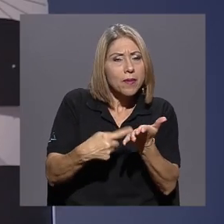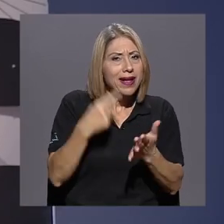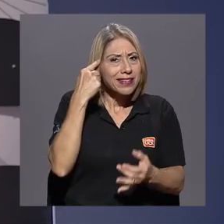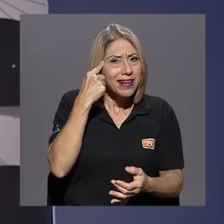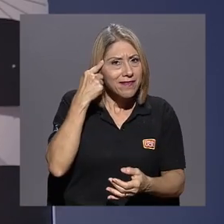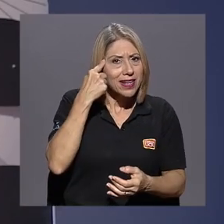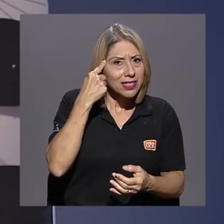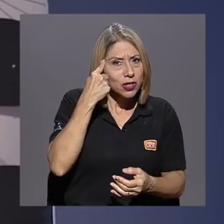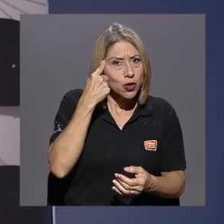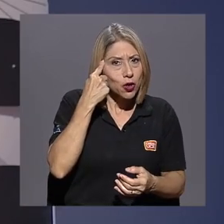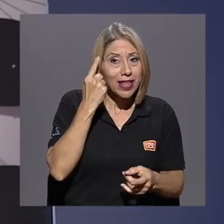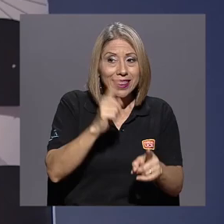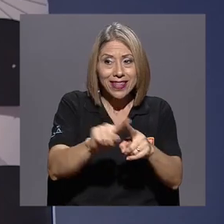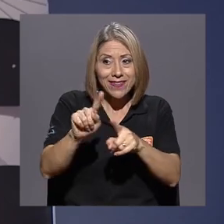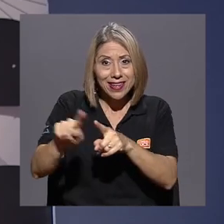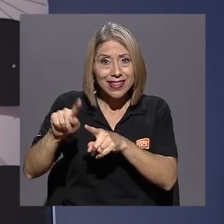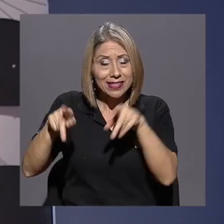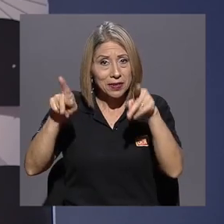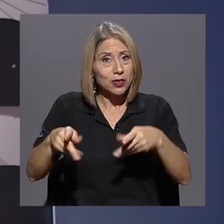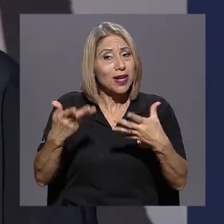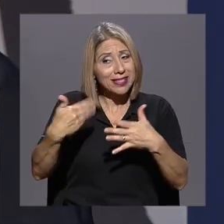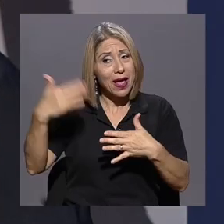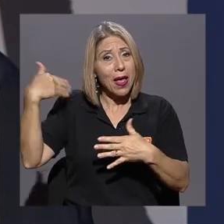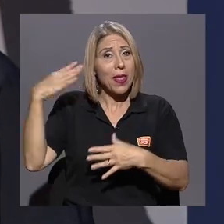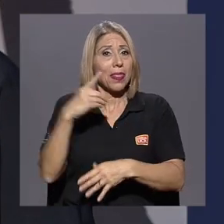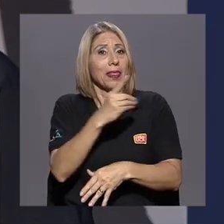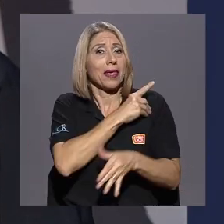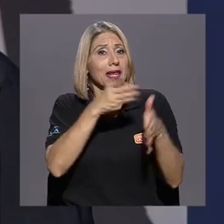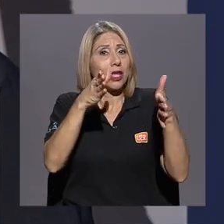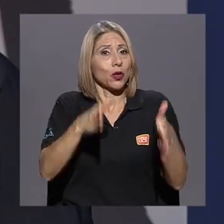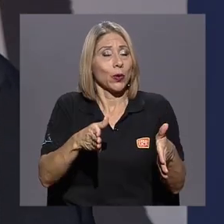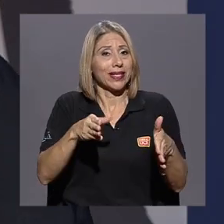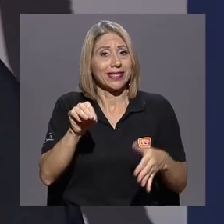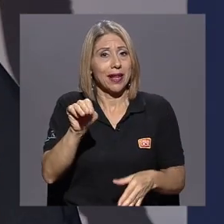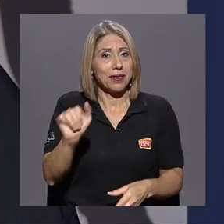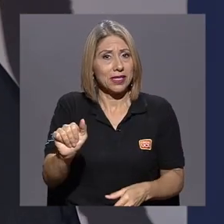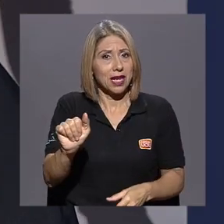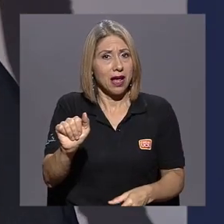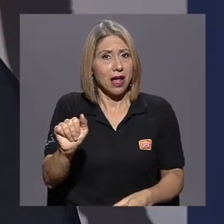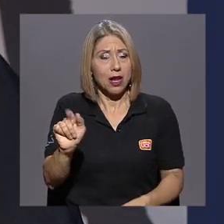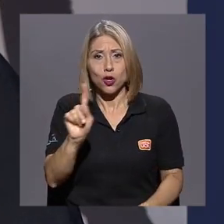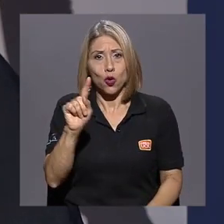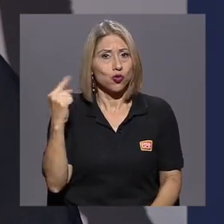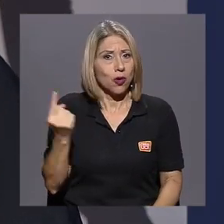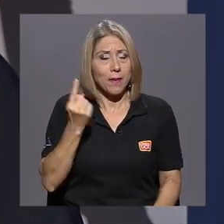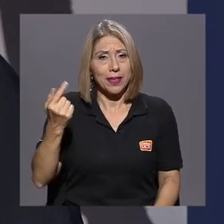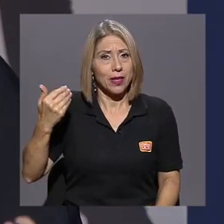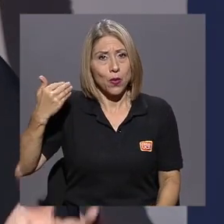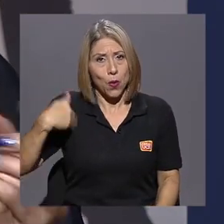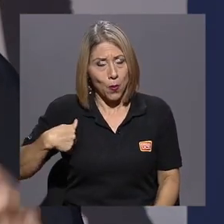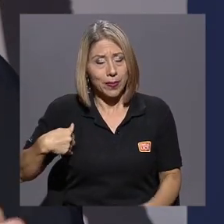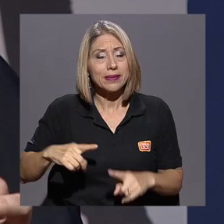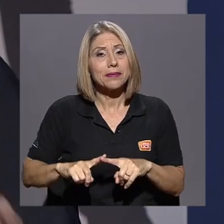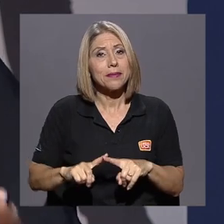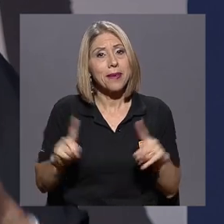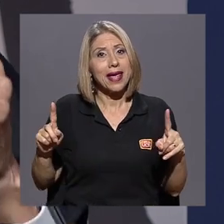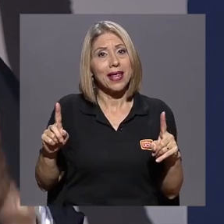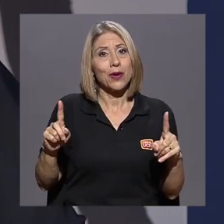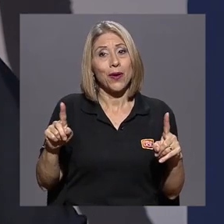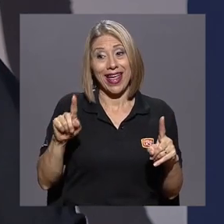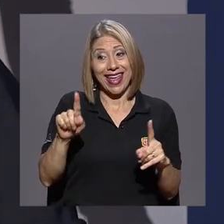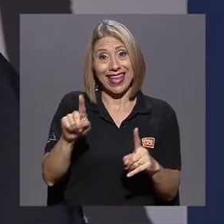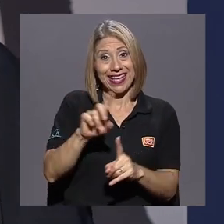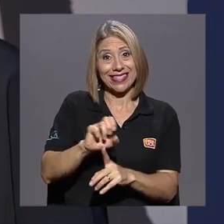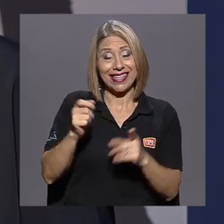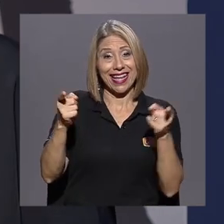sido directores de la maestría, que no son solo, no han sido solo hombres, pero en este caso